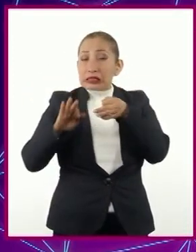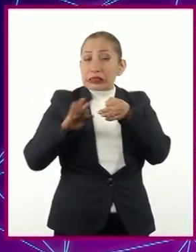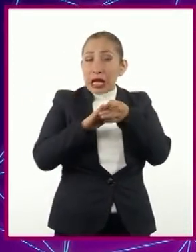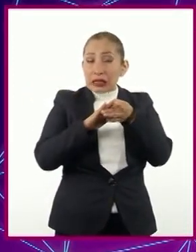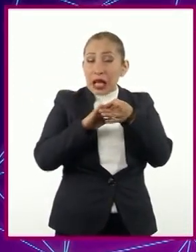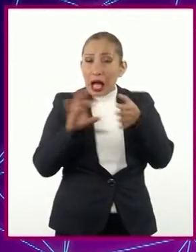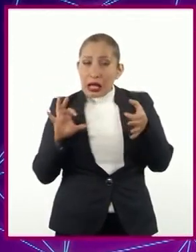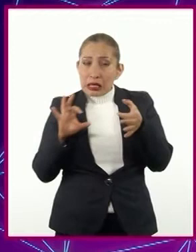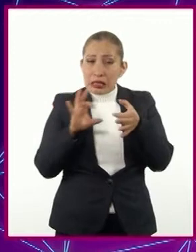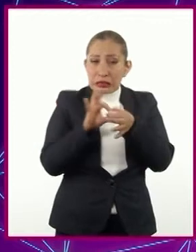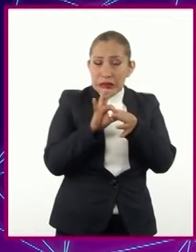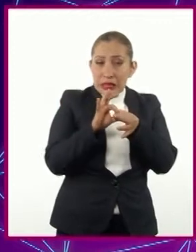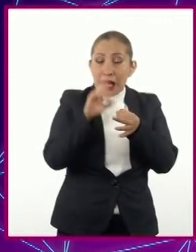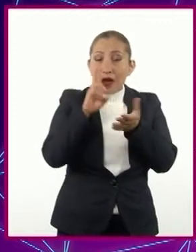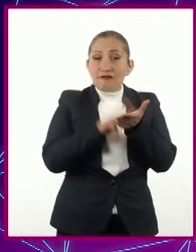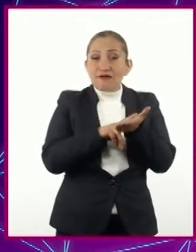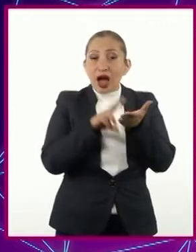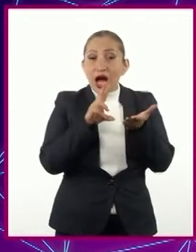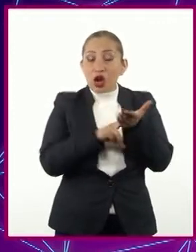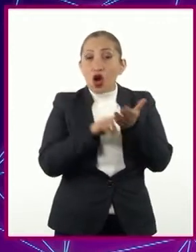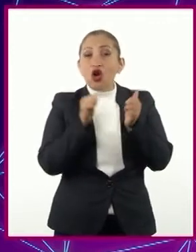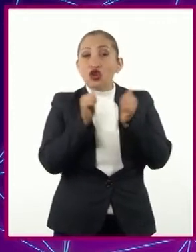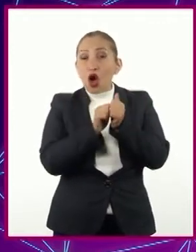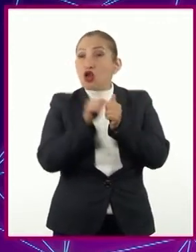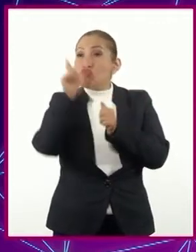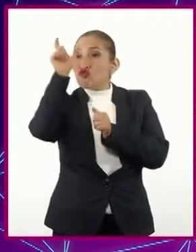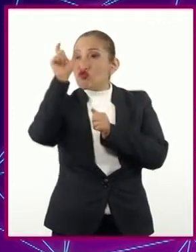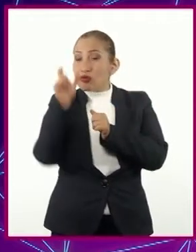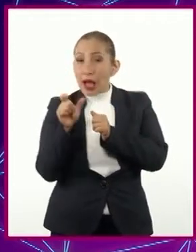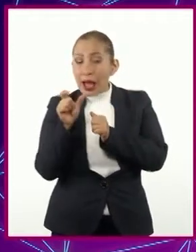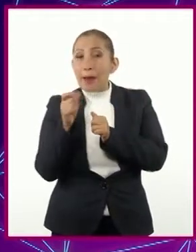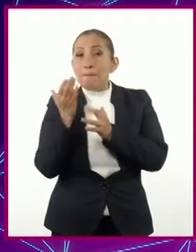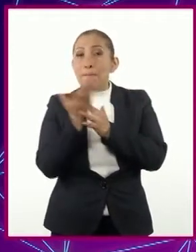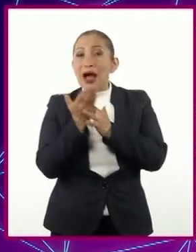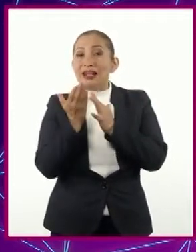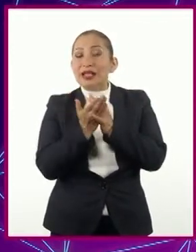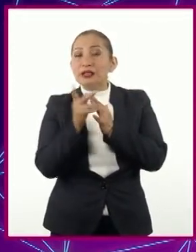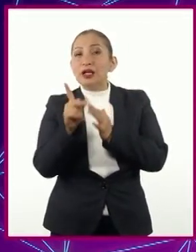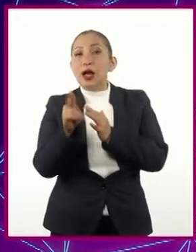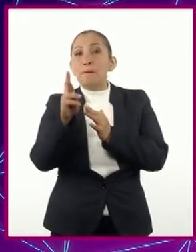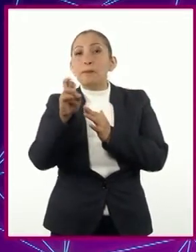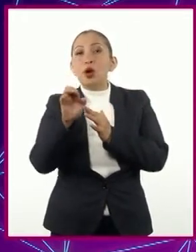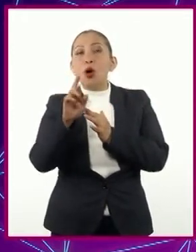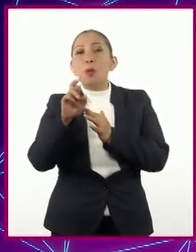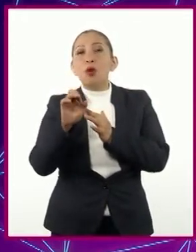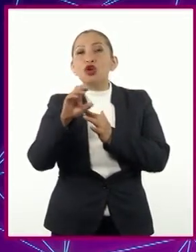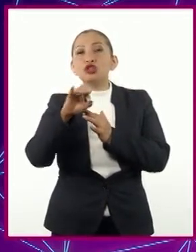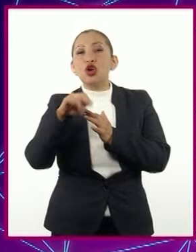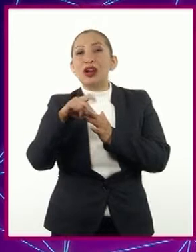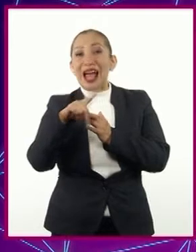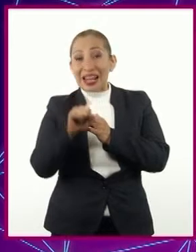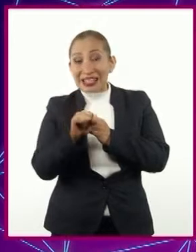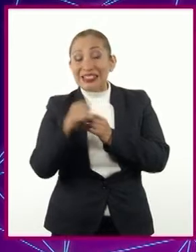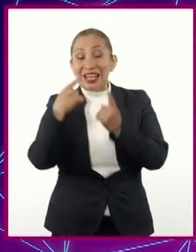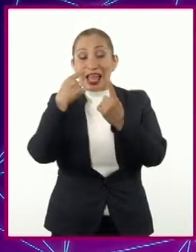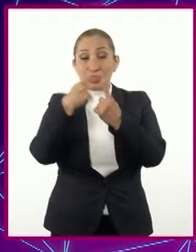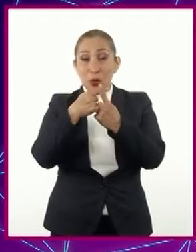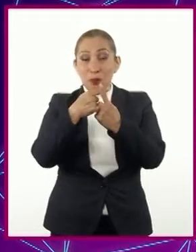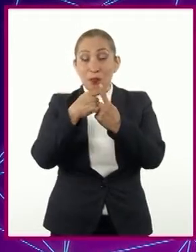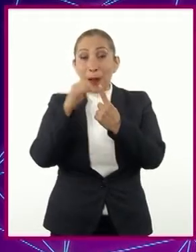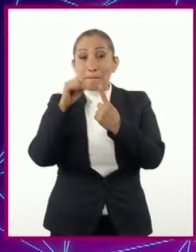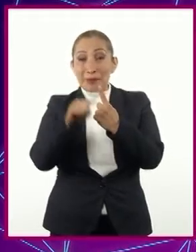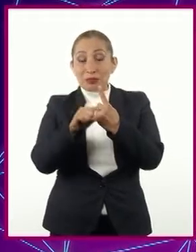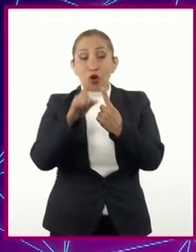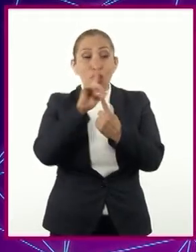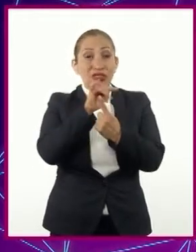se ajusta el valor con la columna de las partes proporcionales. Y la suma del decimal que